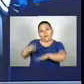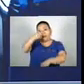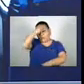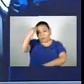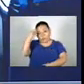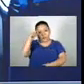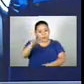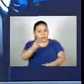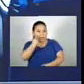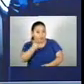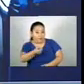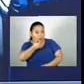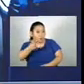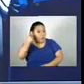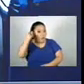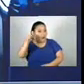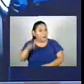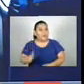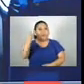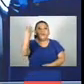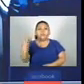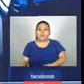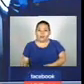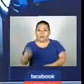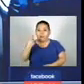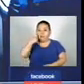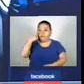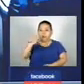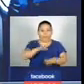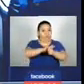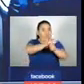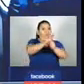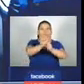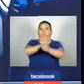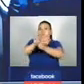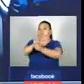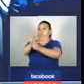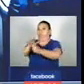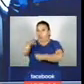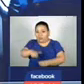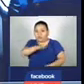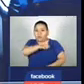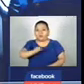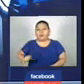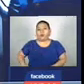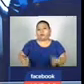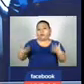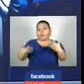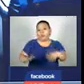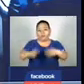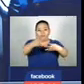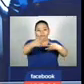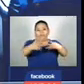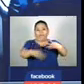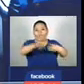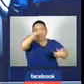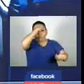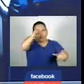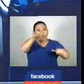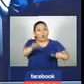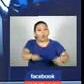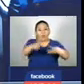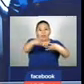de otros hechos importantes de este día. Ante el incremento de los casos de COVID-19 en el país, fue aprobado en la Asamblea Legislativa un